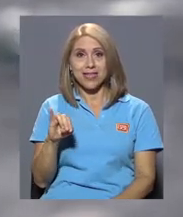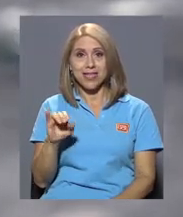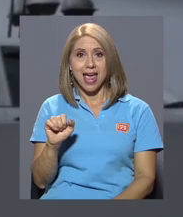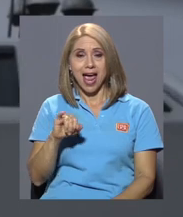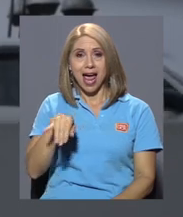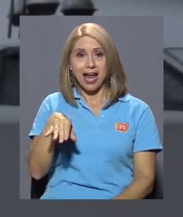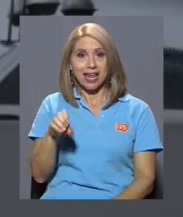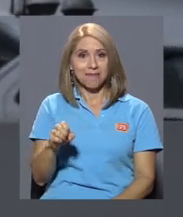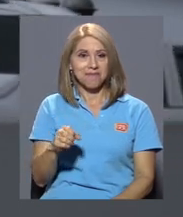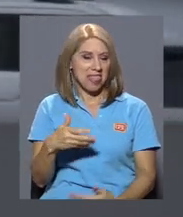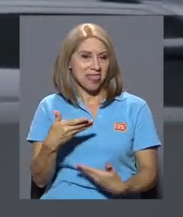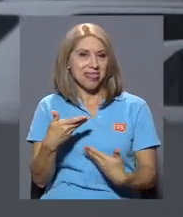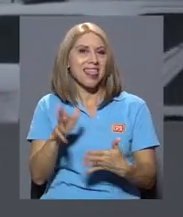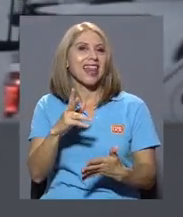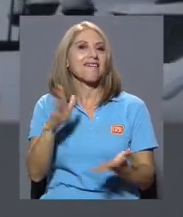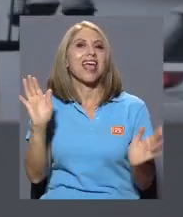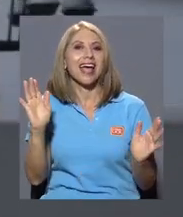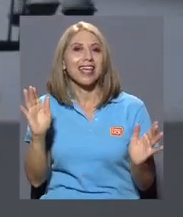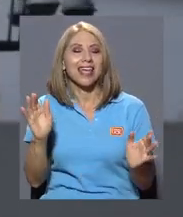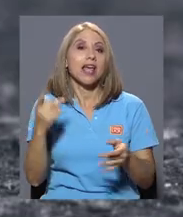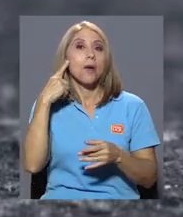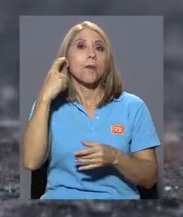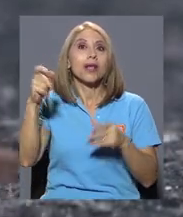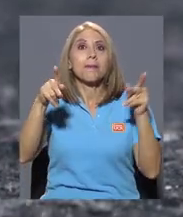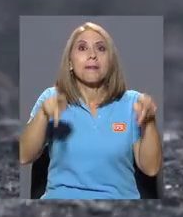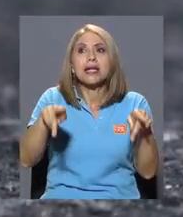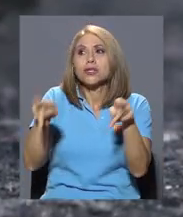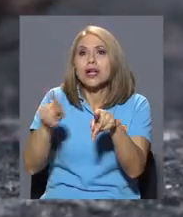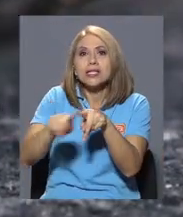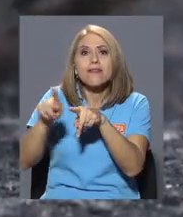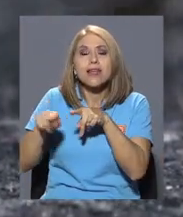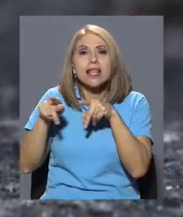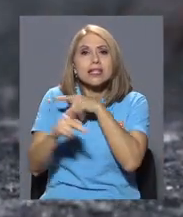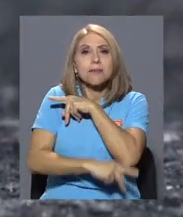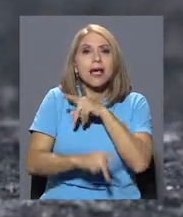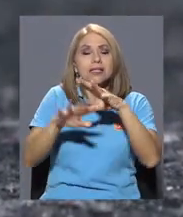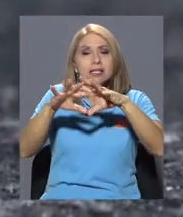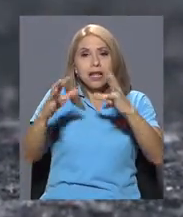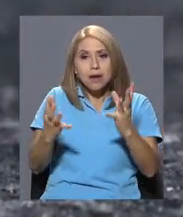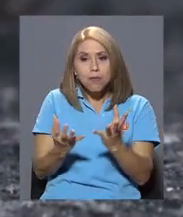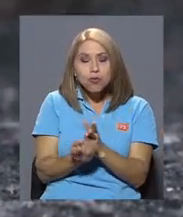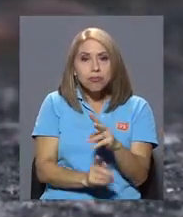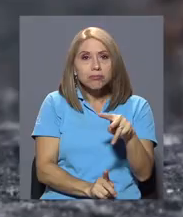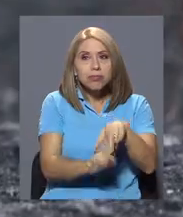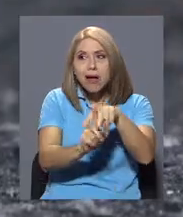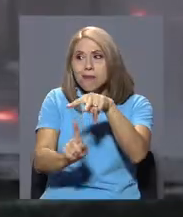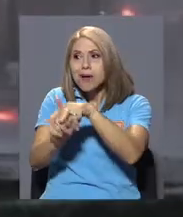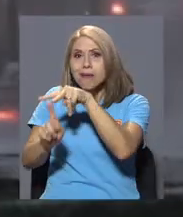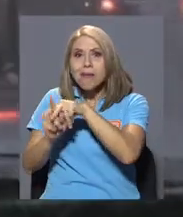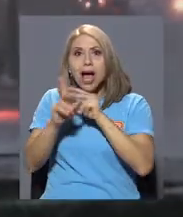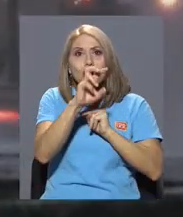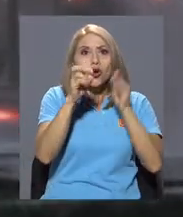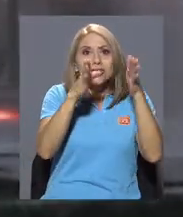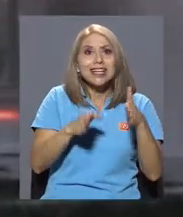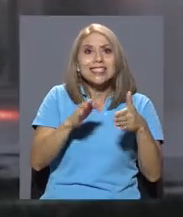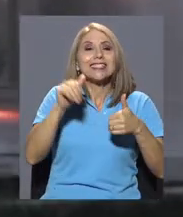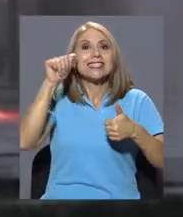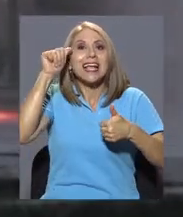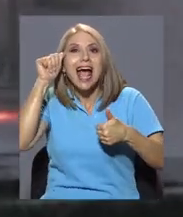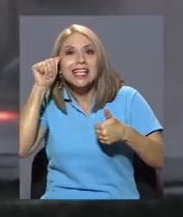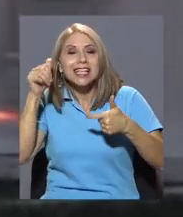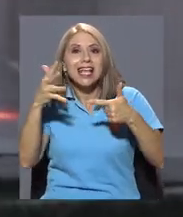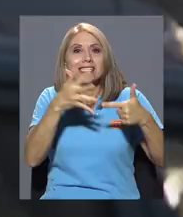las personas empezaron a aparecer de todas partes del mundo empezaron a aparecer costarricenses en asia en eeuu en